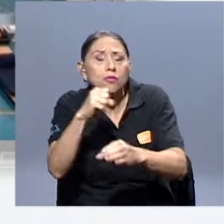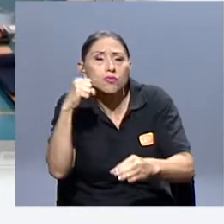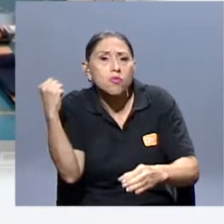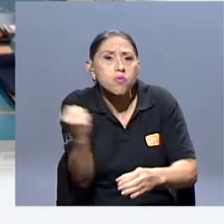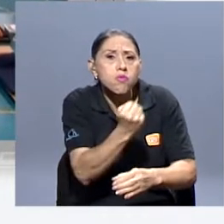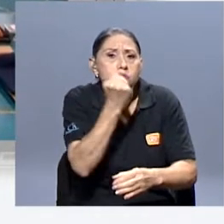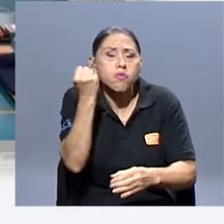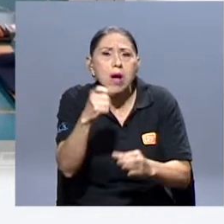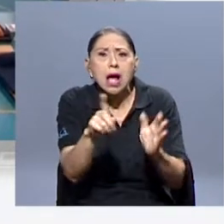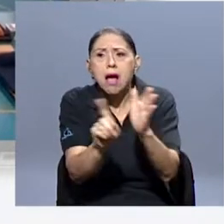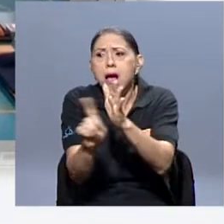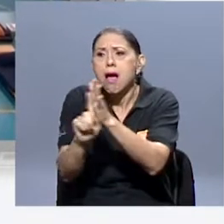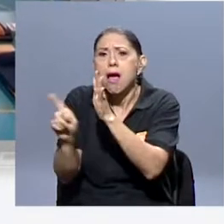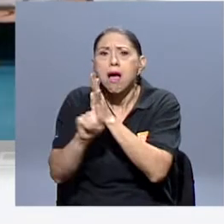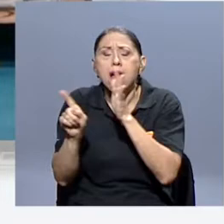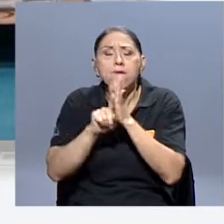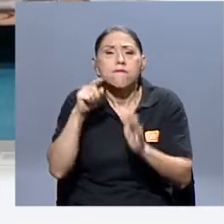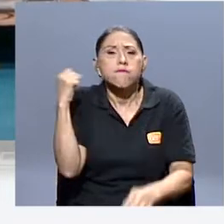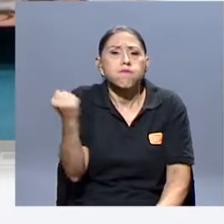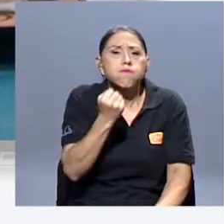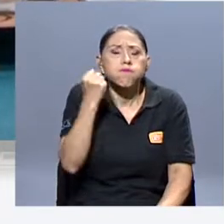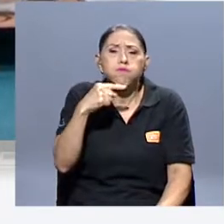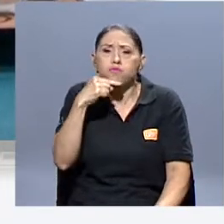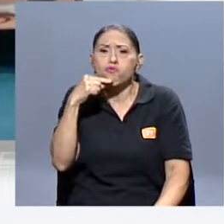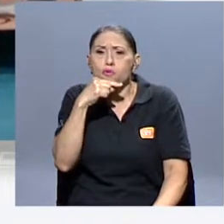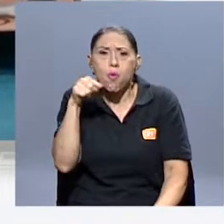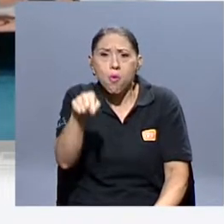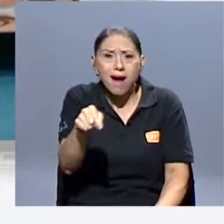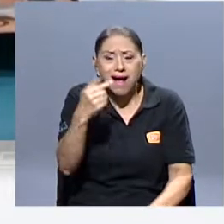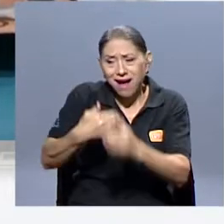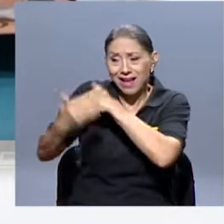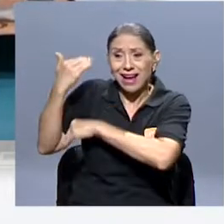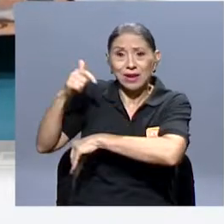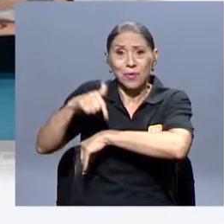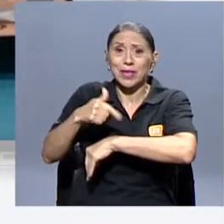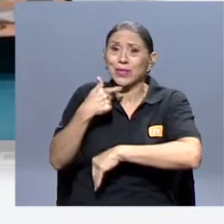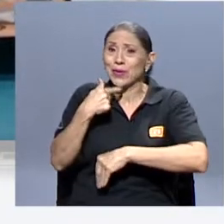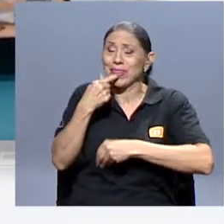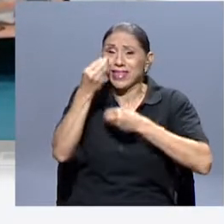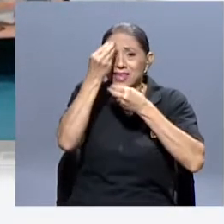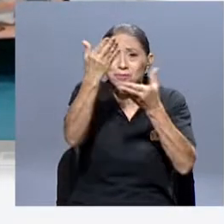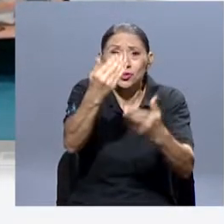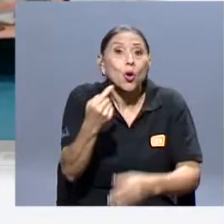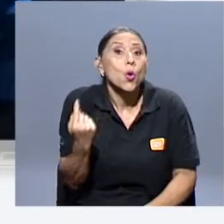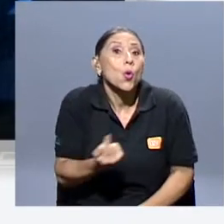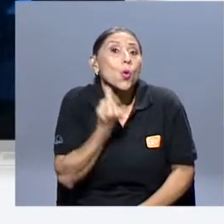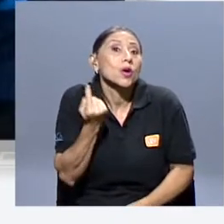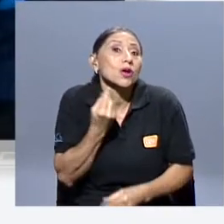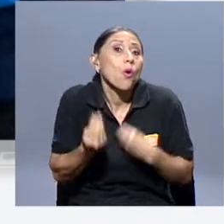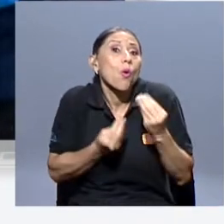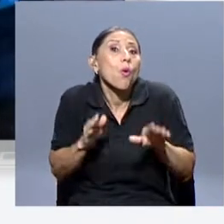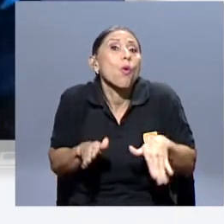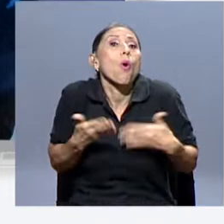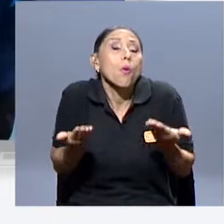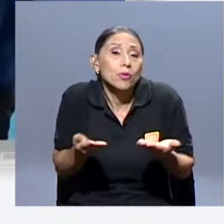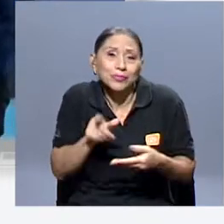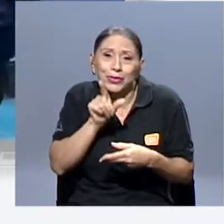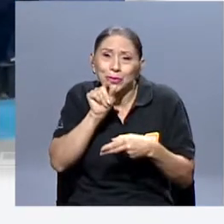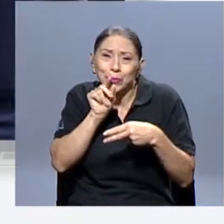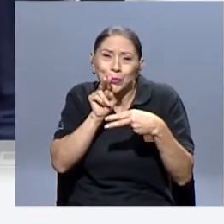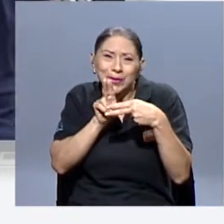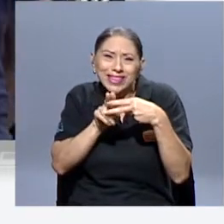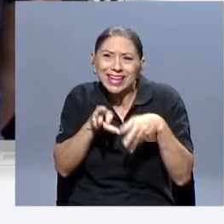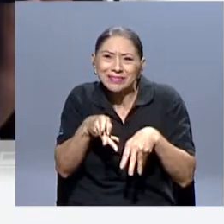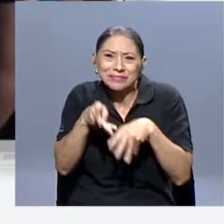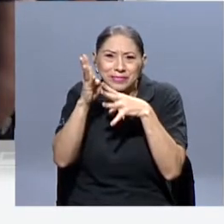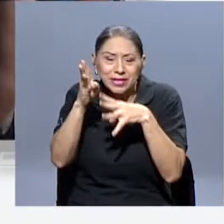alerta roja que en ese momento lo anunciamos. La única canal lamentablemente que tenemos es Twitter, ¿verdad? Para anunciar sí. Ese tipo de